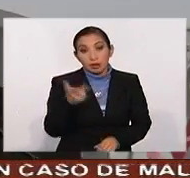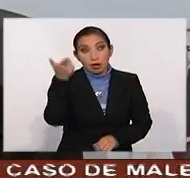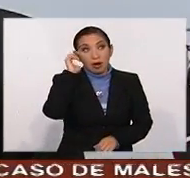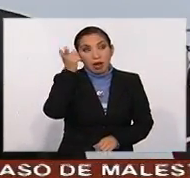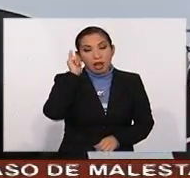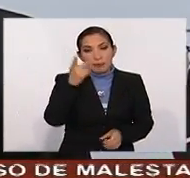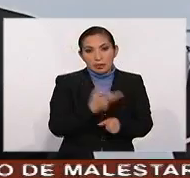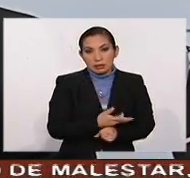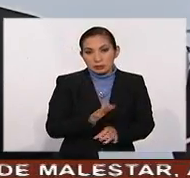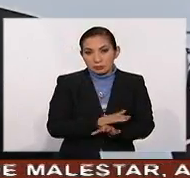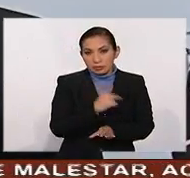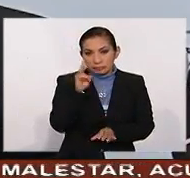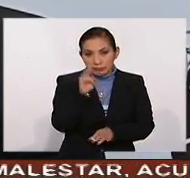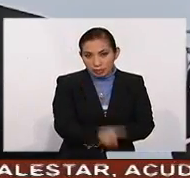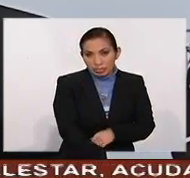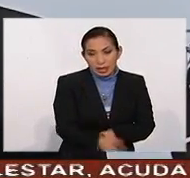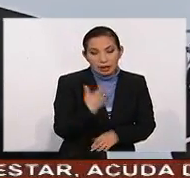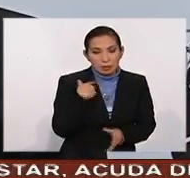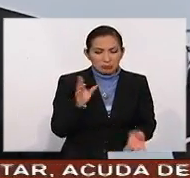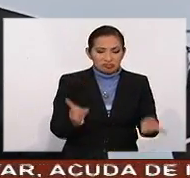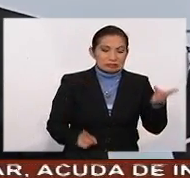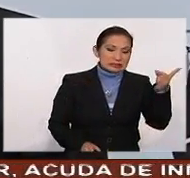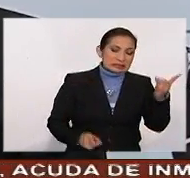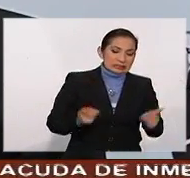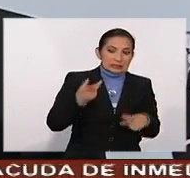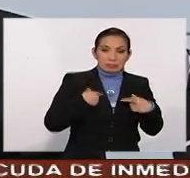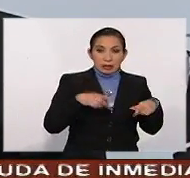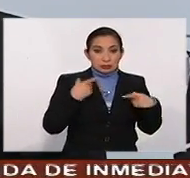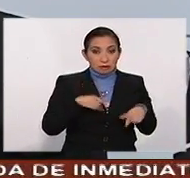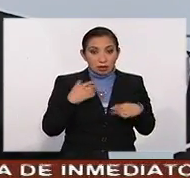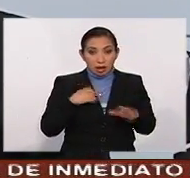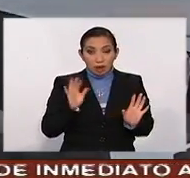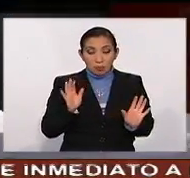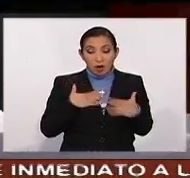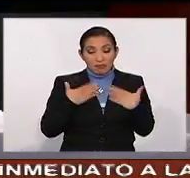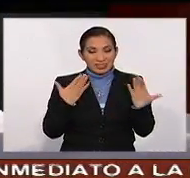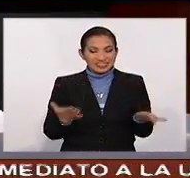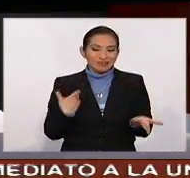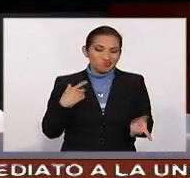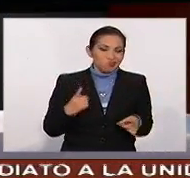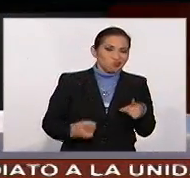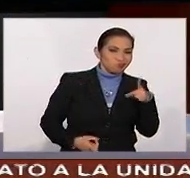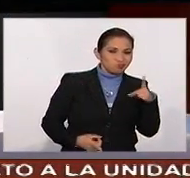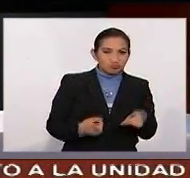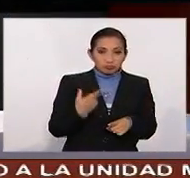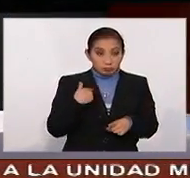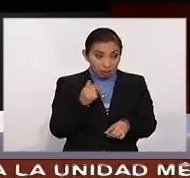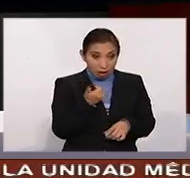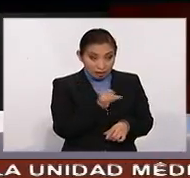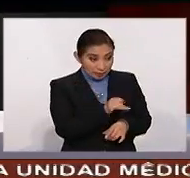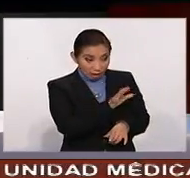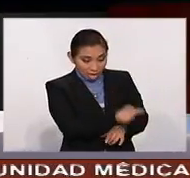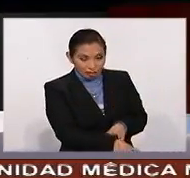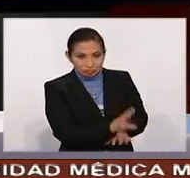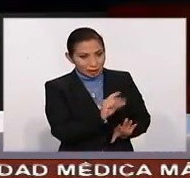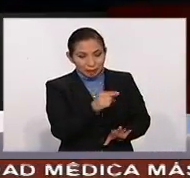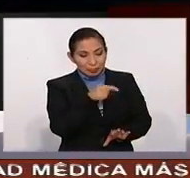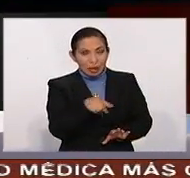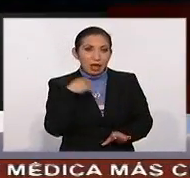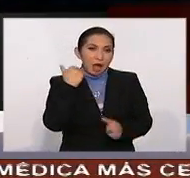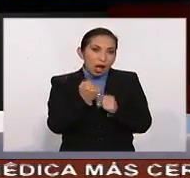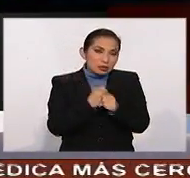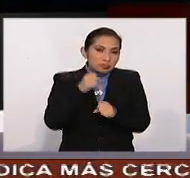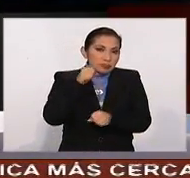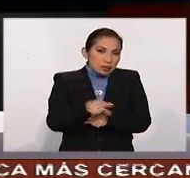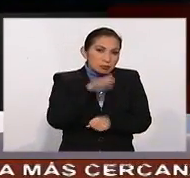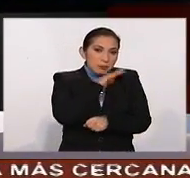sea, Jorge Alberto, porque la verdad el escepticismo de los ciudadanos no es gratis. Y una de las preguntas, uno de los cuestionamientos que nos hacemos todos es,